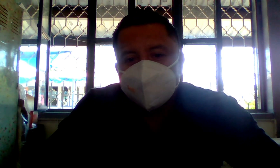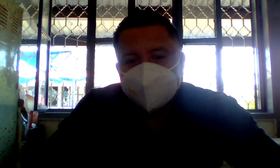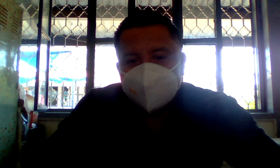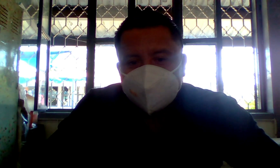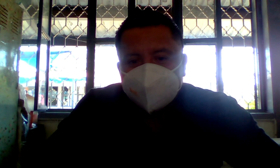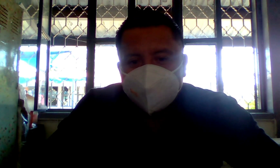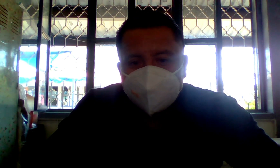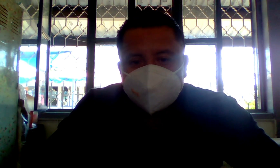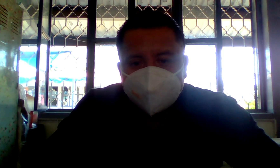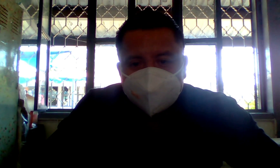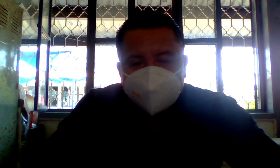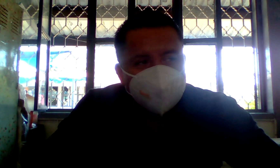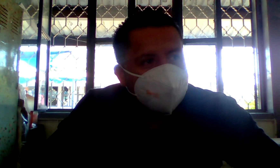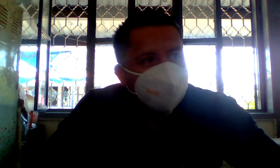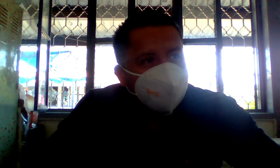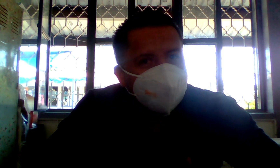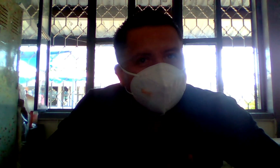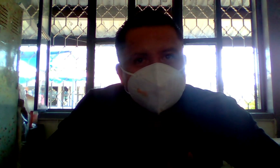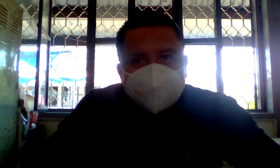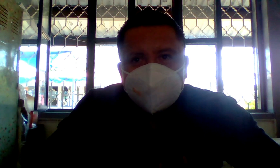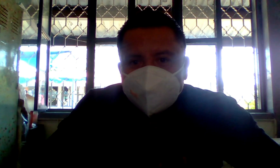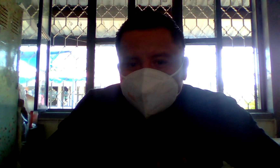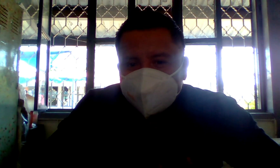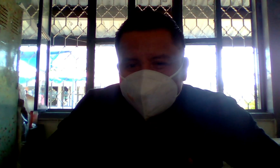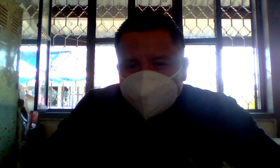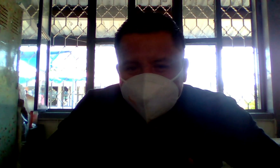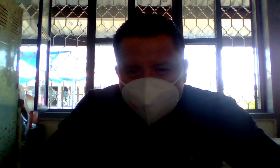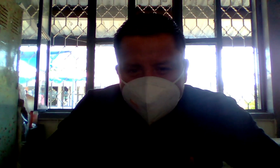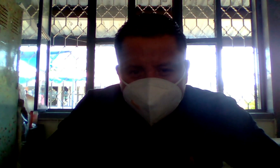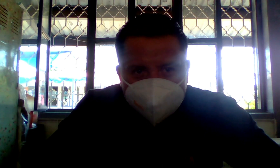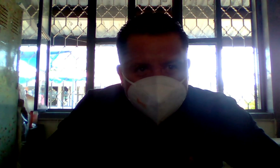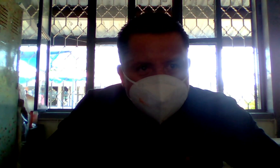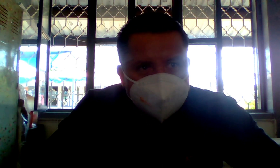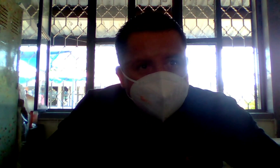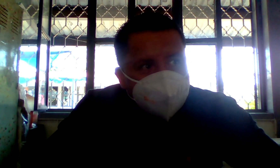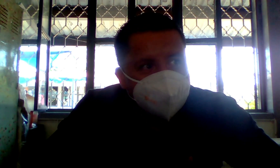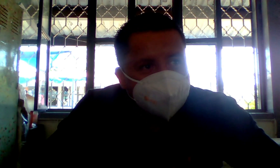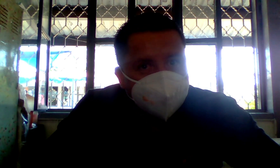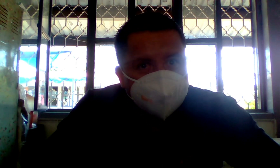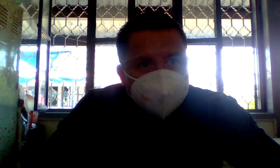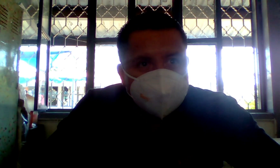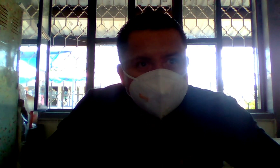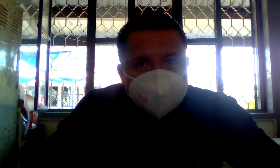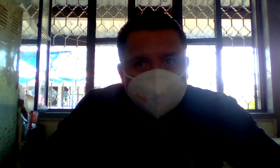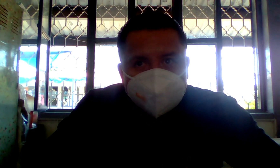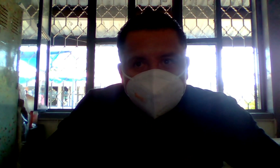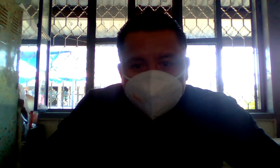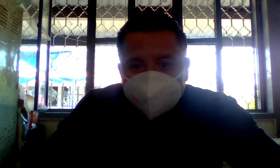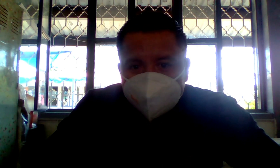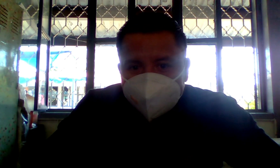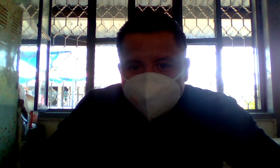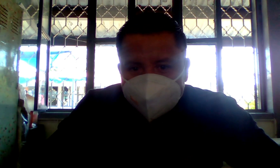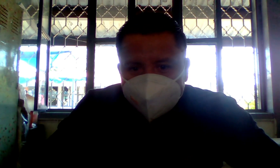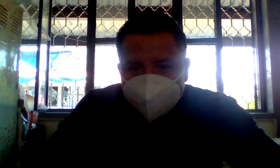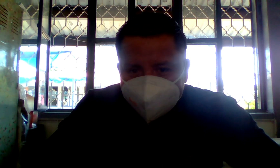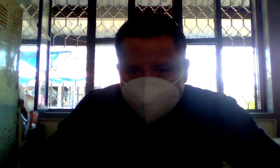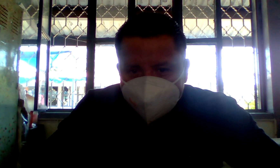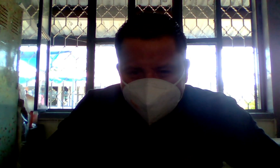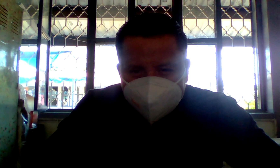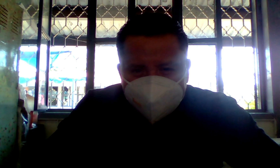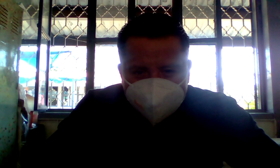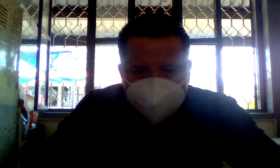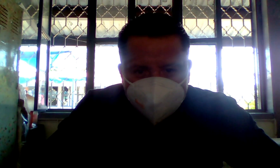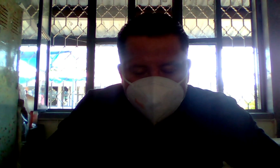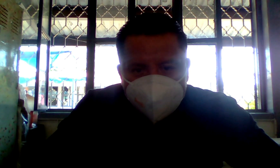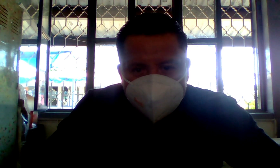en ambos turnos en nuestras escuelas, que nos ha complicado un poco la gestión, es cuestión de acostumbrarnos nuevamente. Teníamos 2 años inactivos y sí que ha